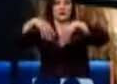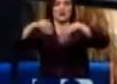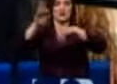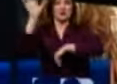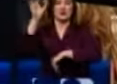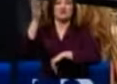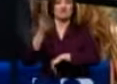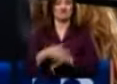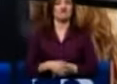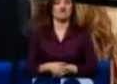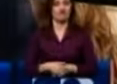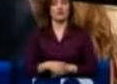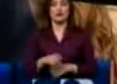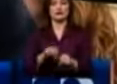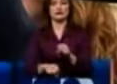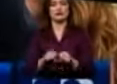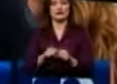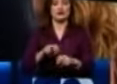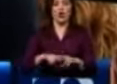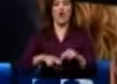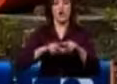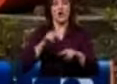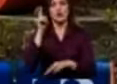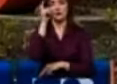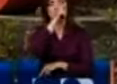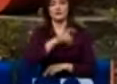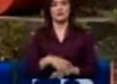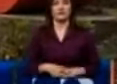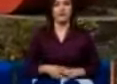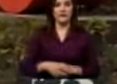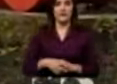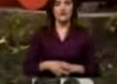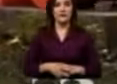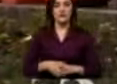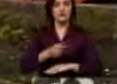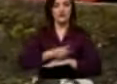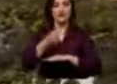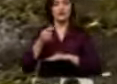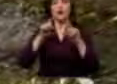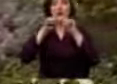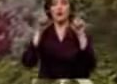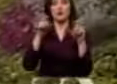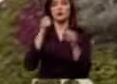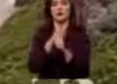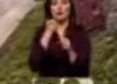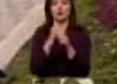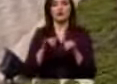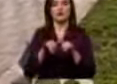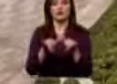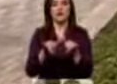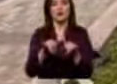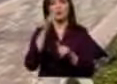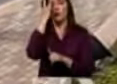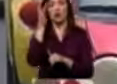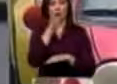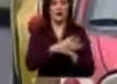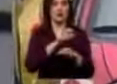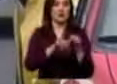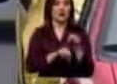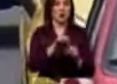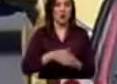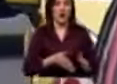Quito. Son los imponderables que debe enfrentar cualquier obra de infraestructura. Según el gerente del EMOB, los trabajos continuarán en el sector, sobre todo para recuperar las